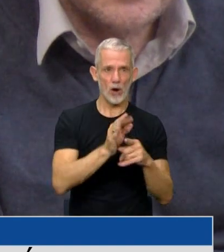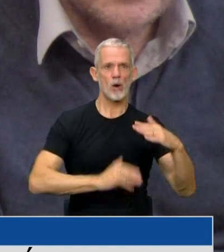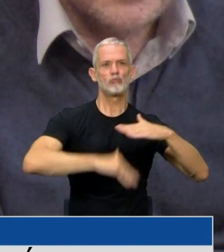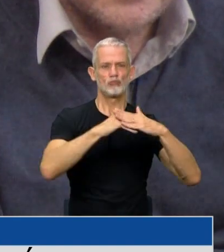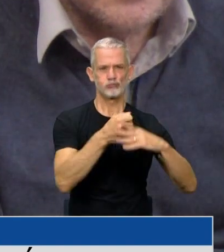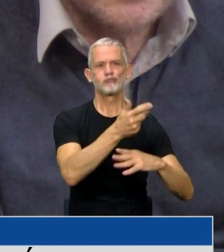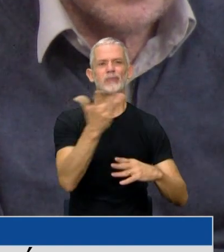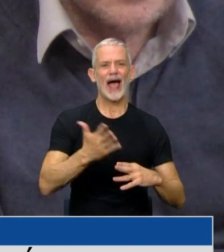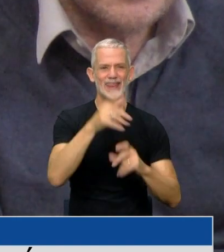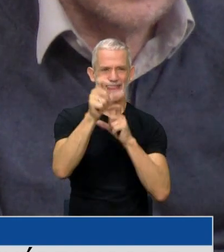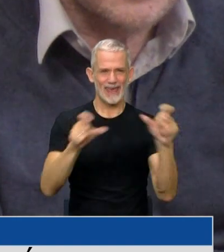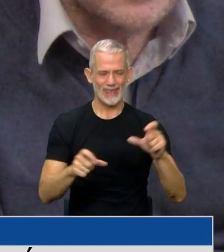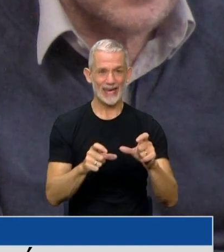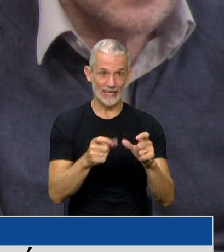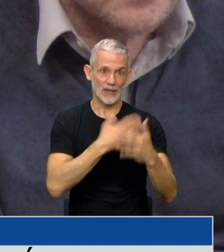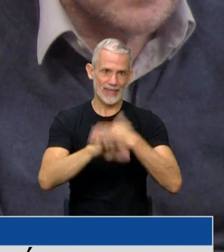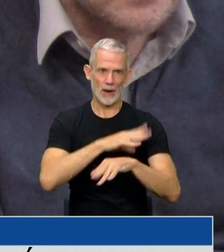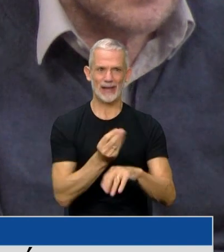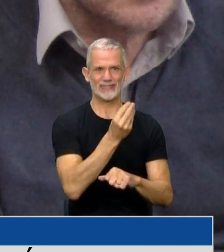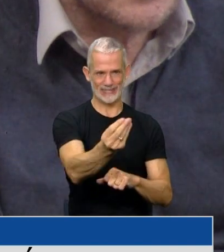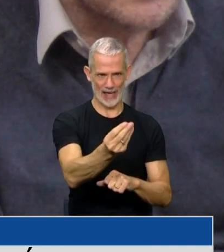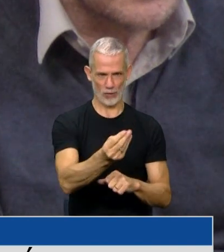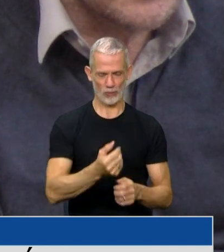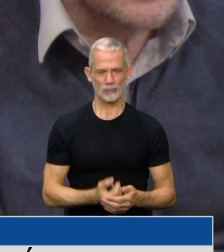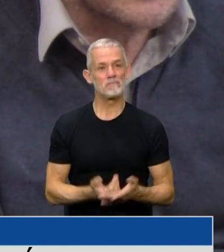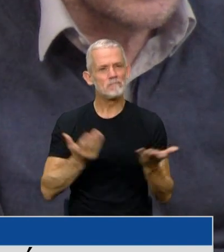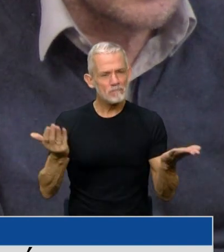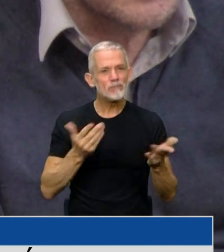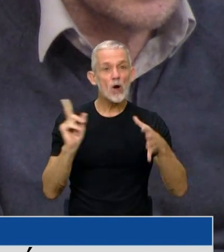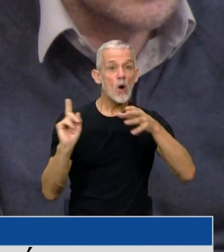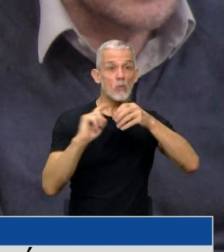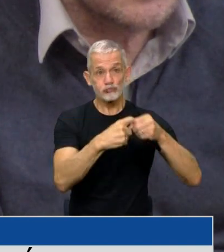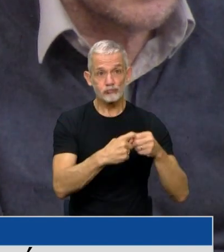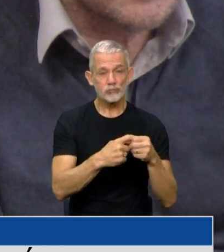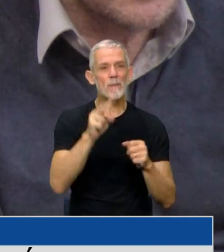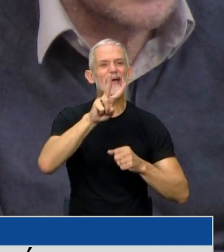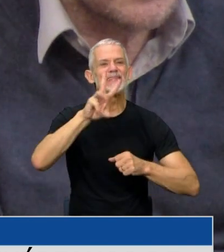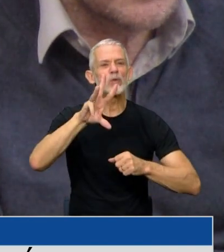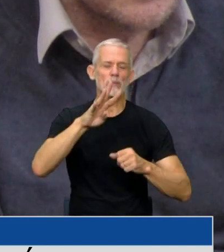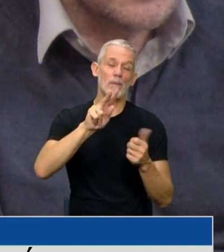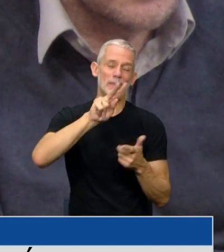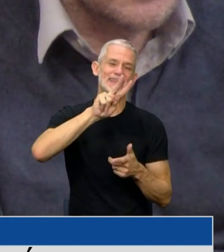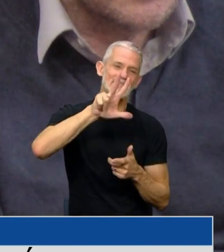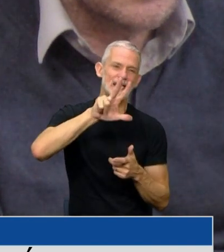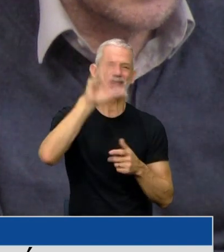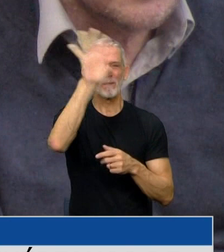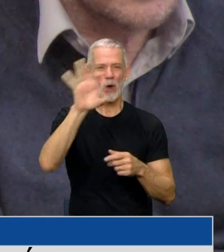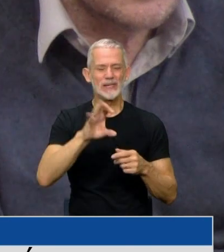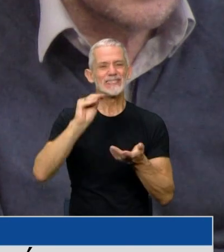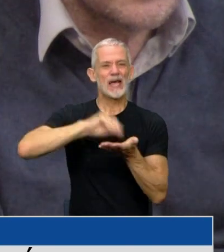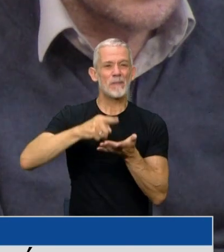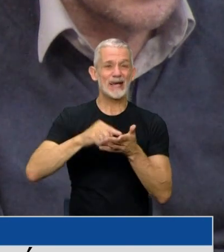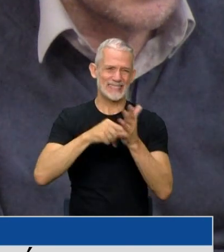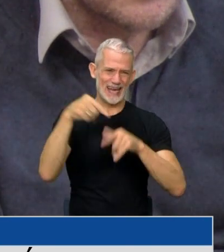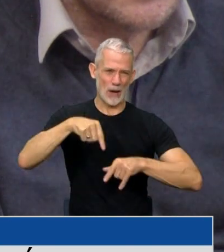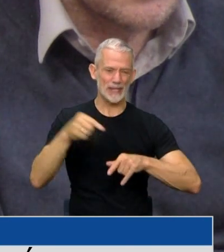cupo para empleo en personas con discapacidad. Adhirieron las 23 provincias y el Distrito Nacional,